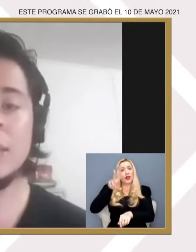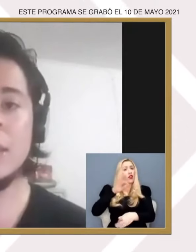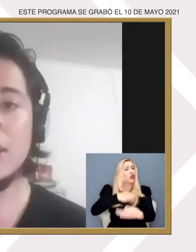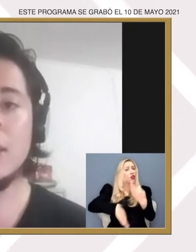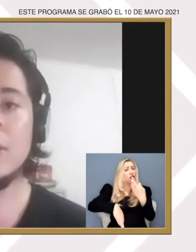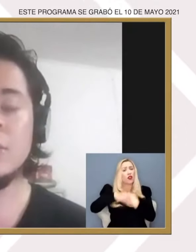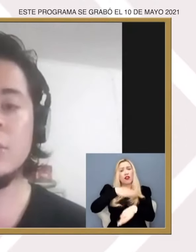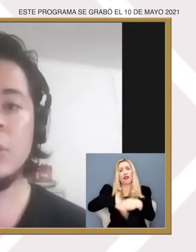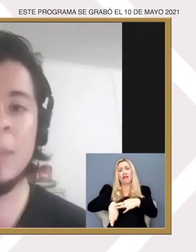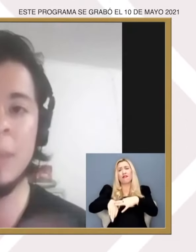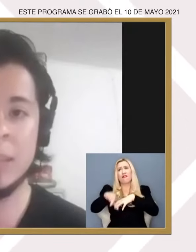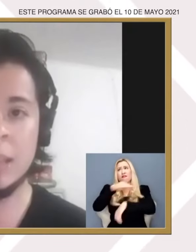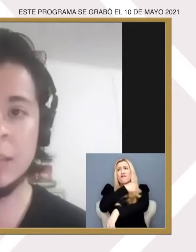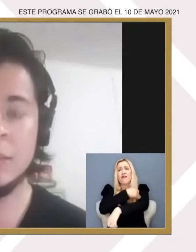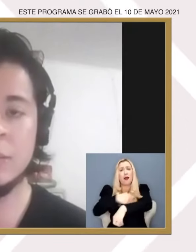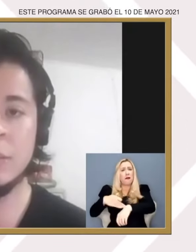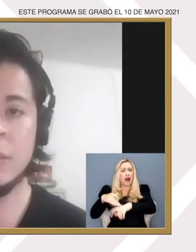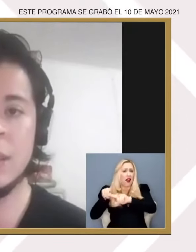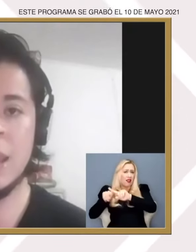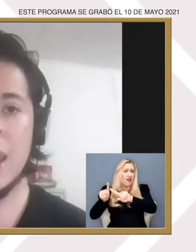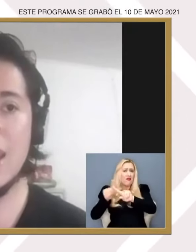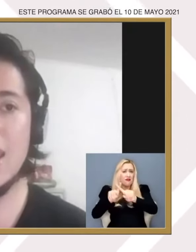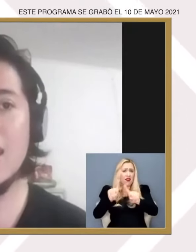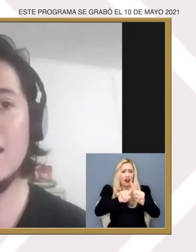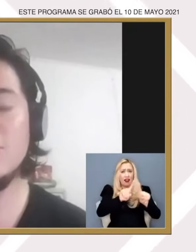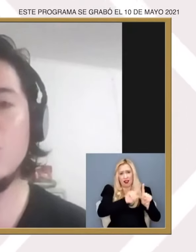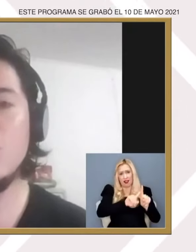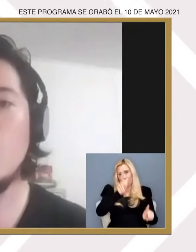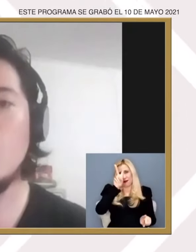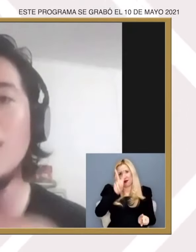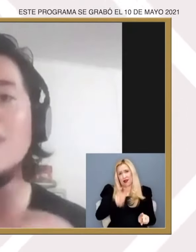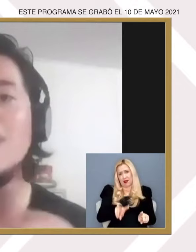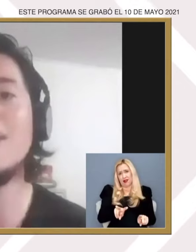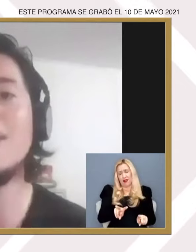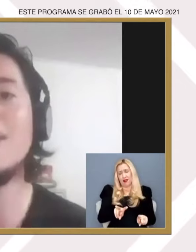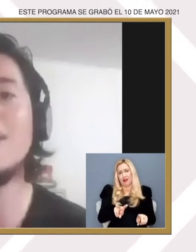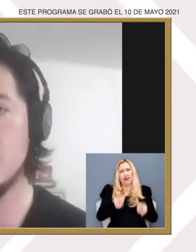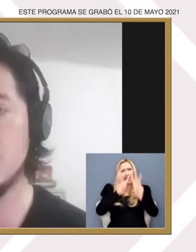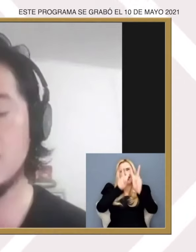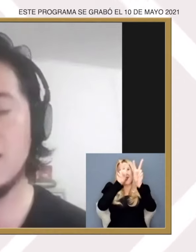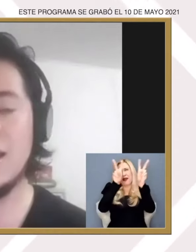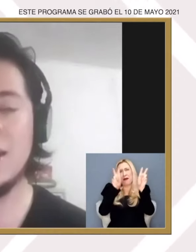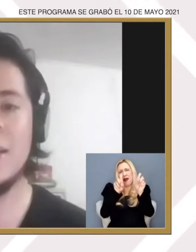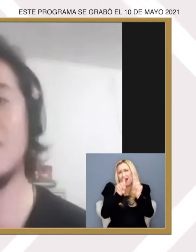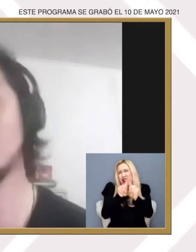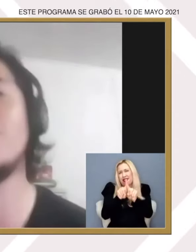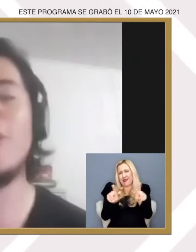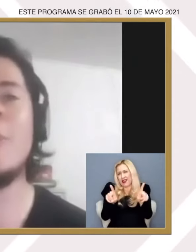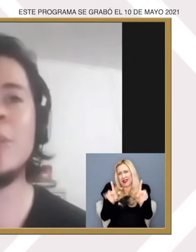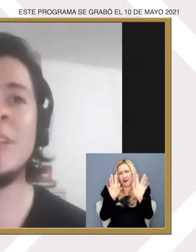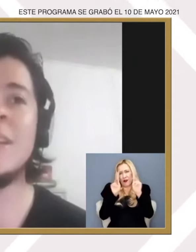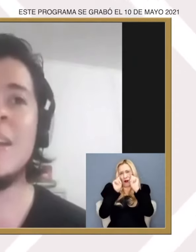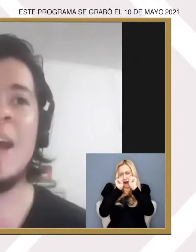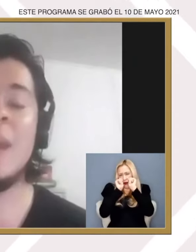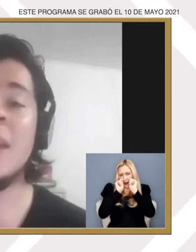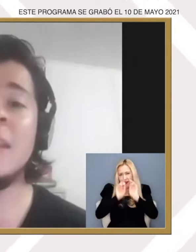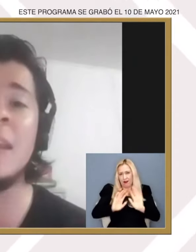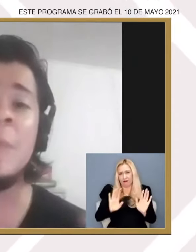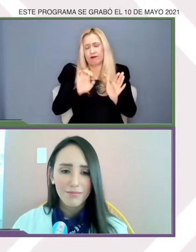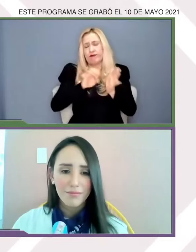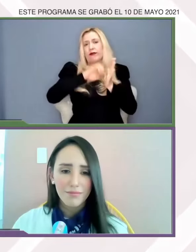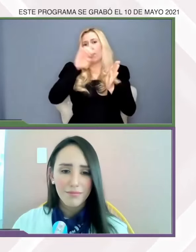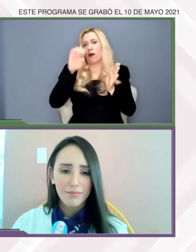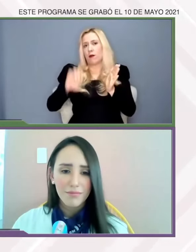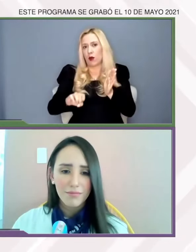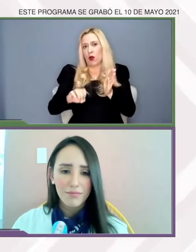familias son diversas en cualquier tema. Podemos hablar de